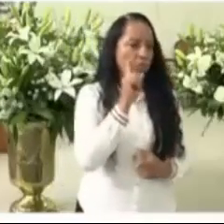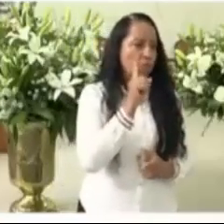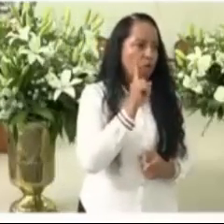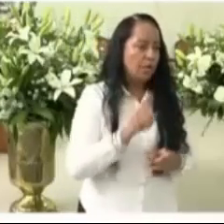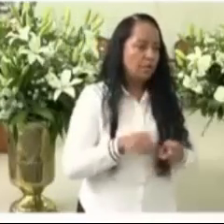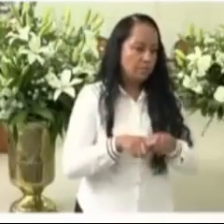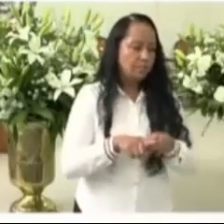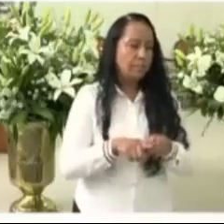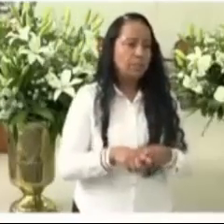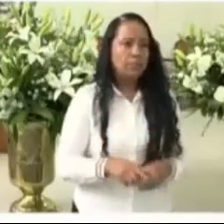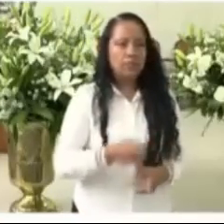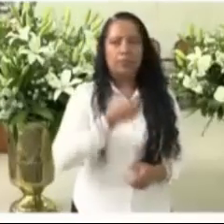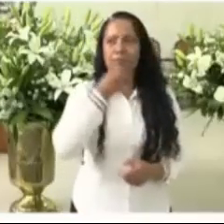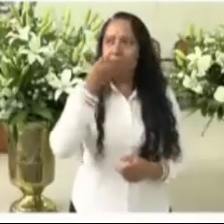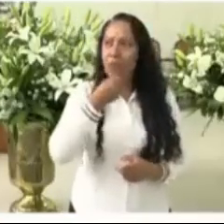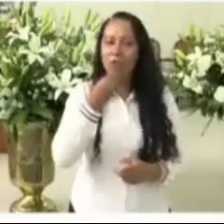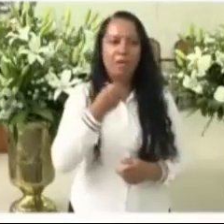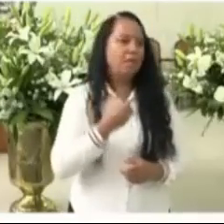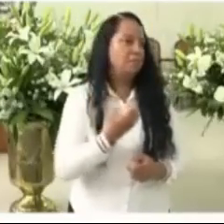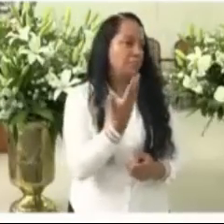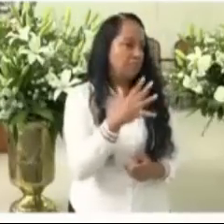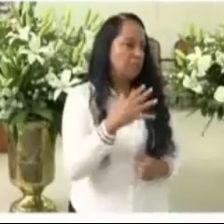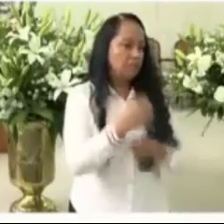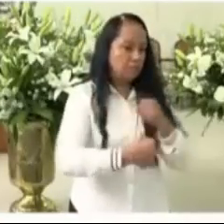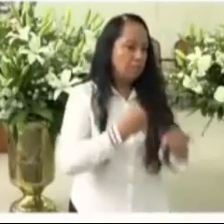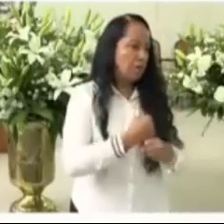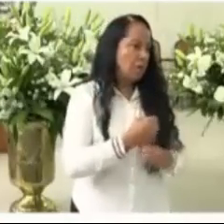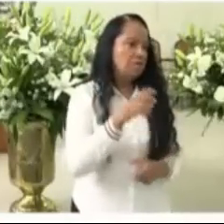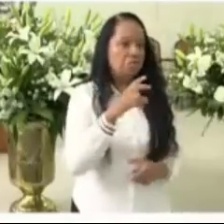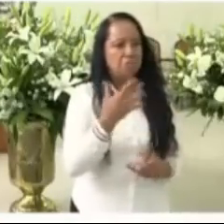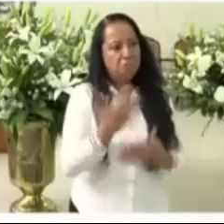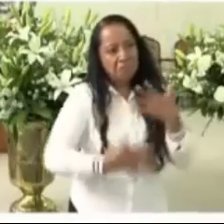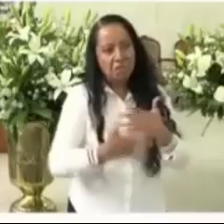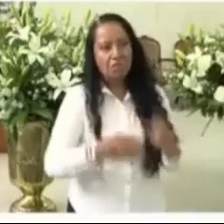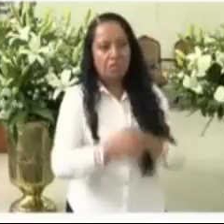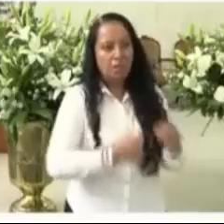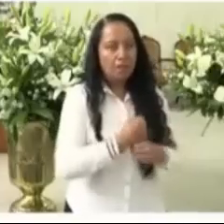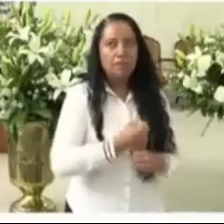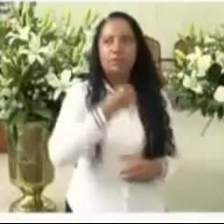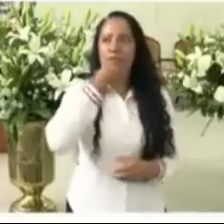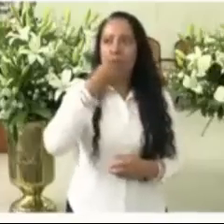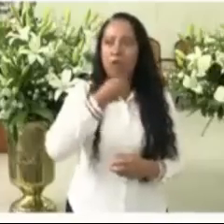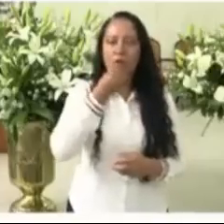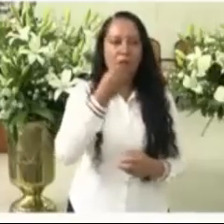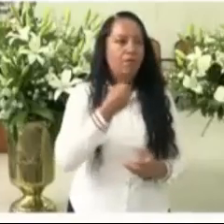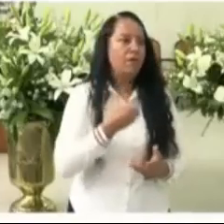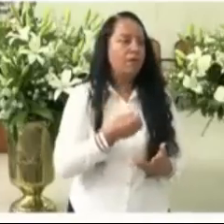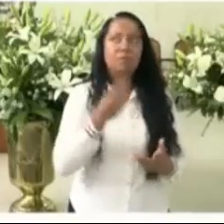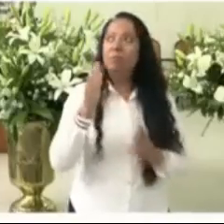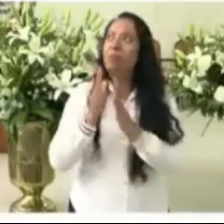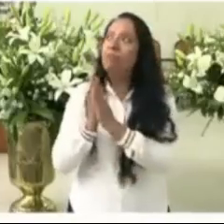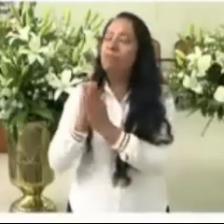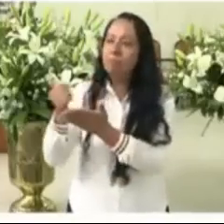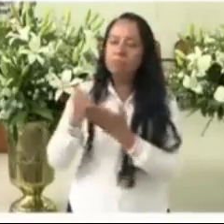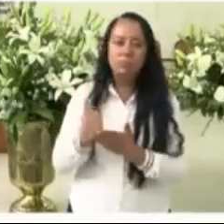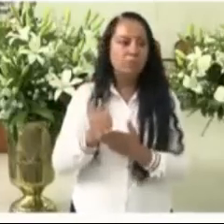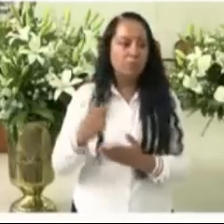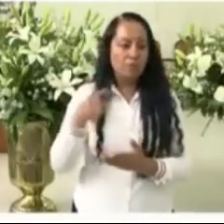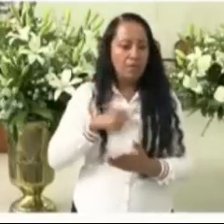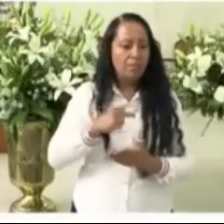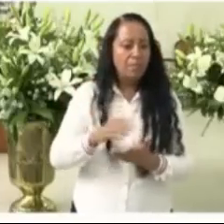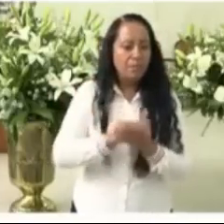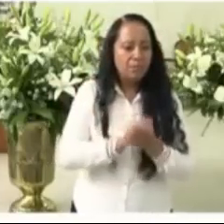18, 20 años, finalmente mi esposo se entregó a Cristo. Pues fueron años